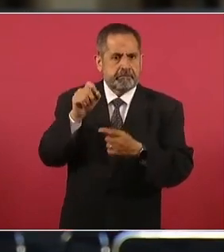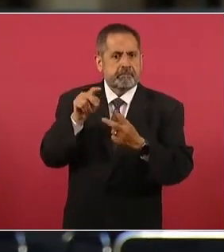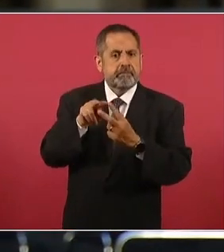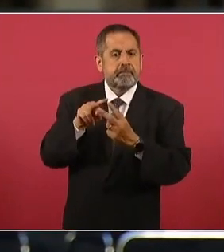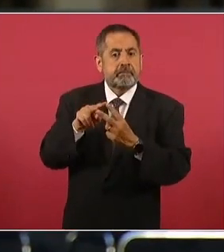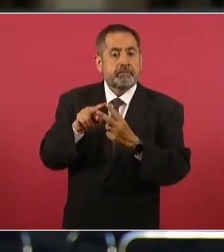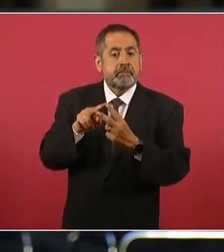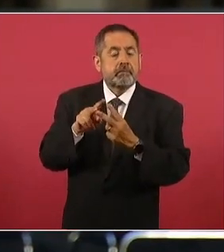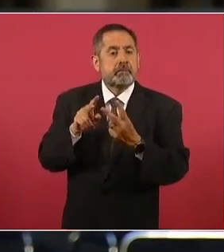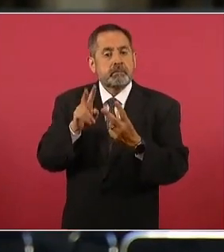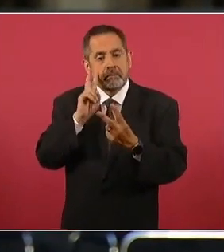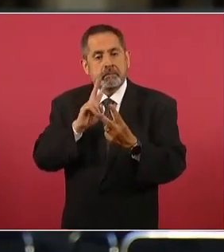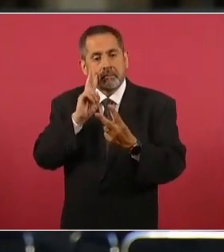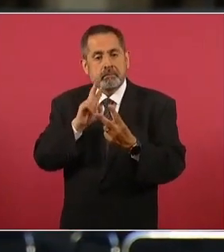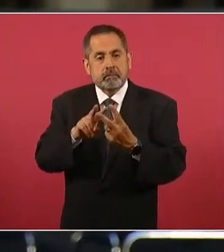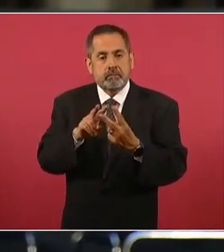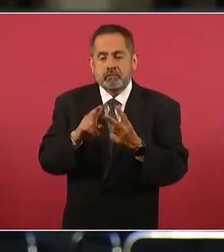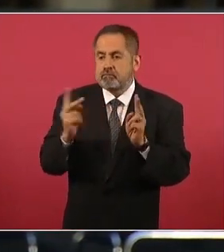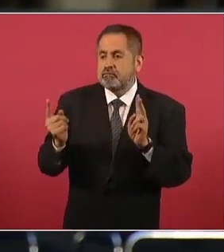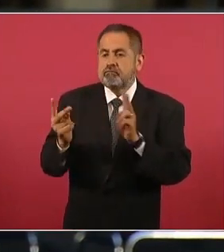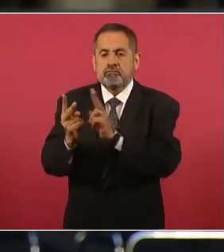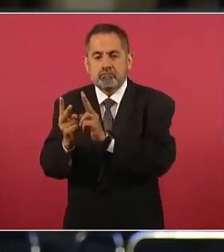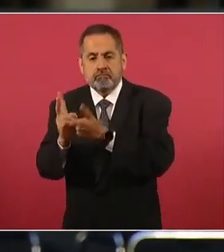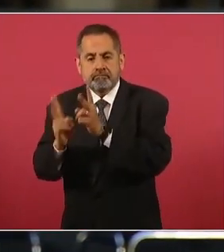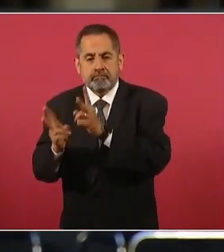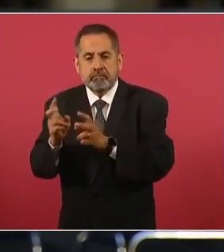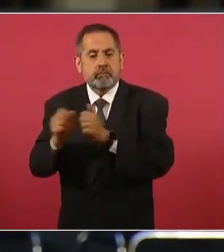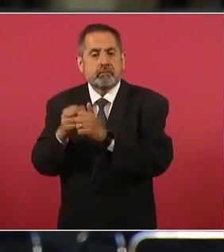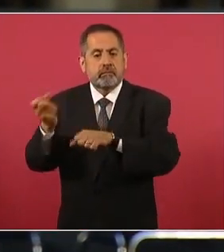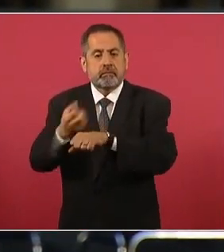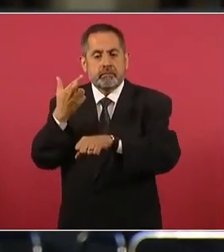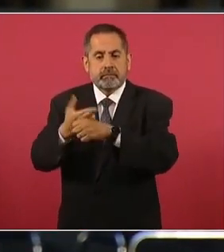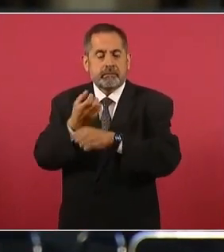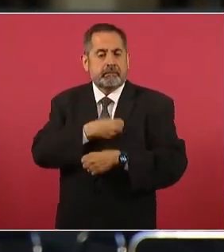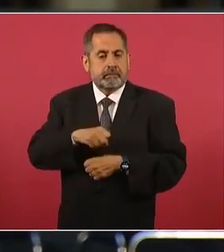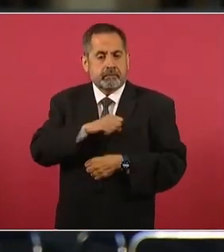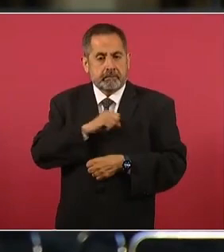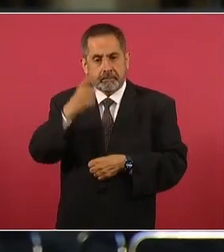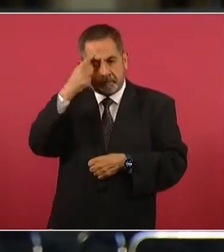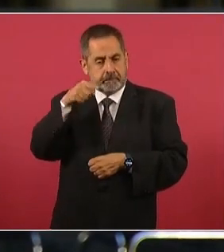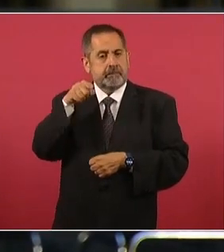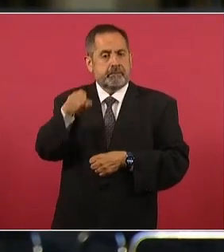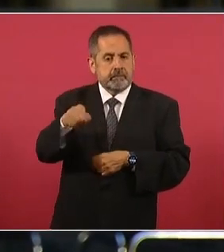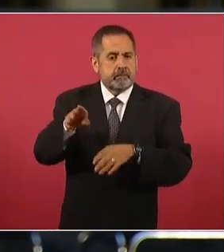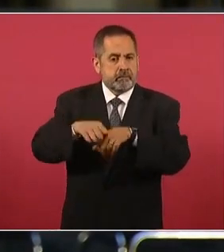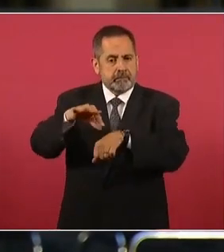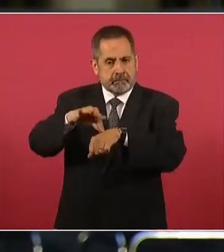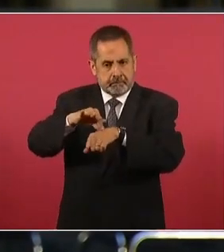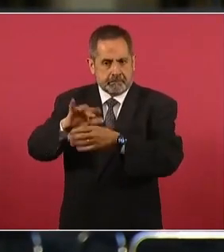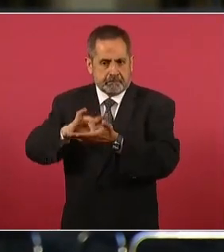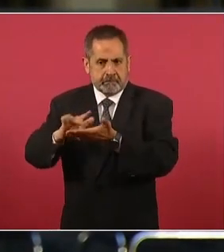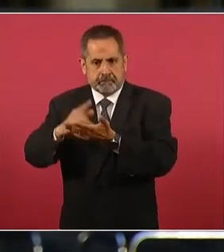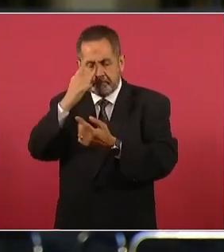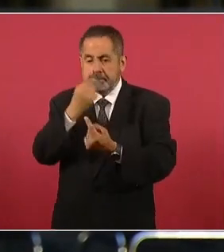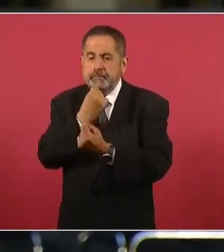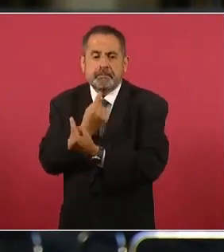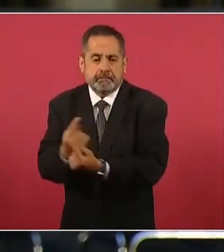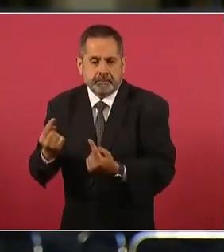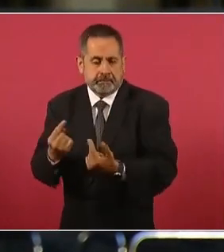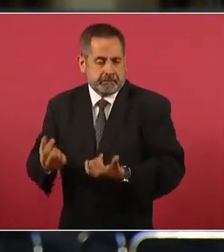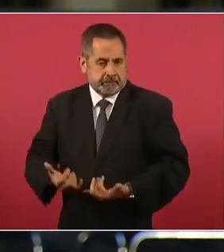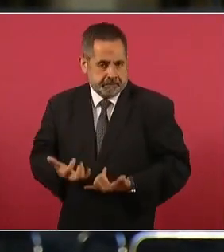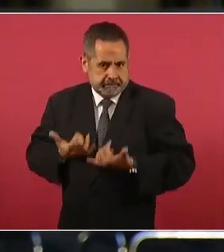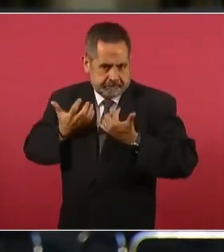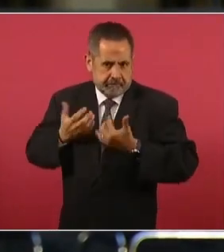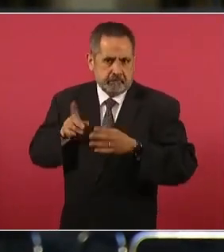Nacional los reciba el secretario de Salud a fin de que esa técnica de medicina para niños quemados